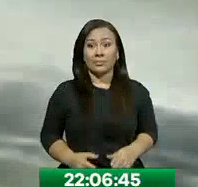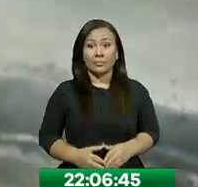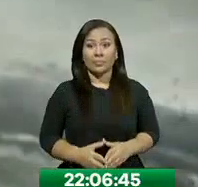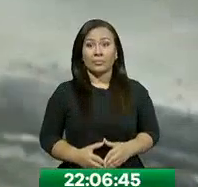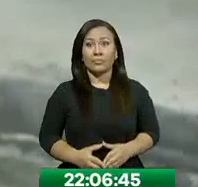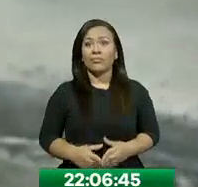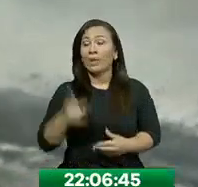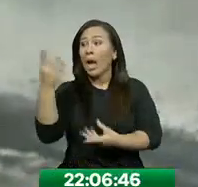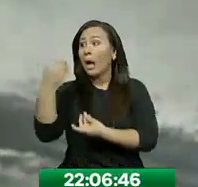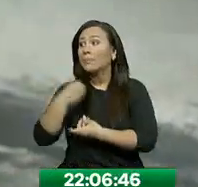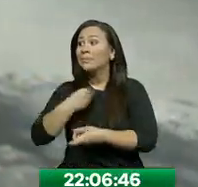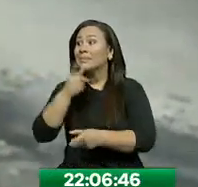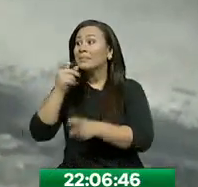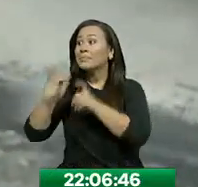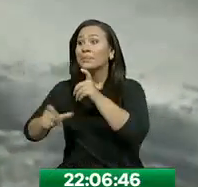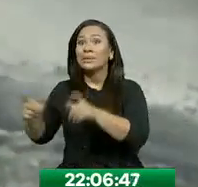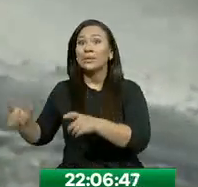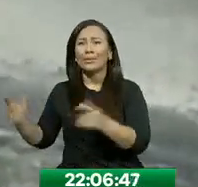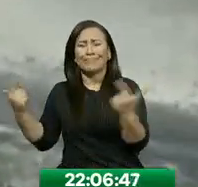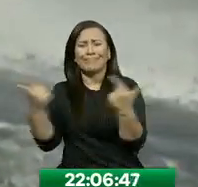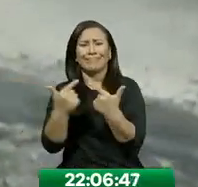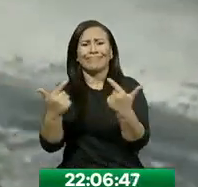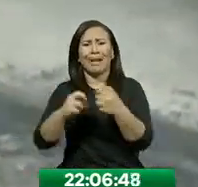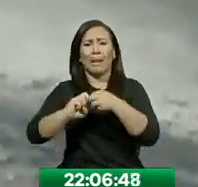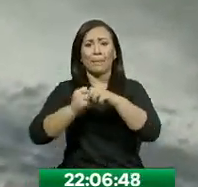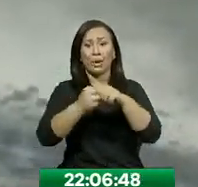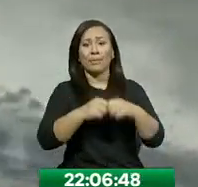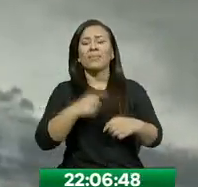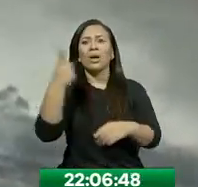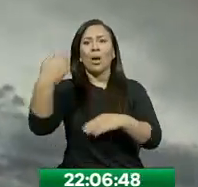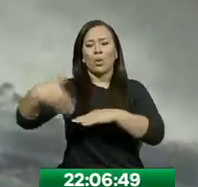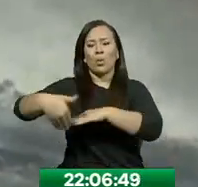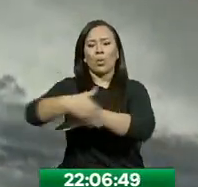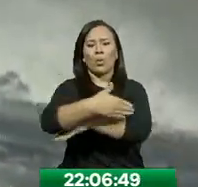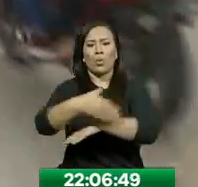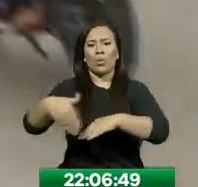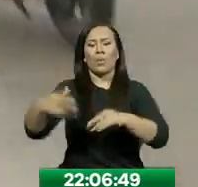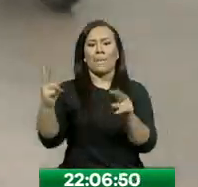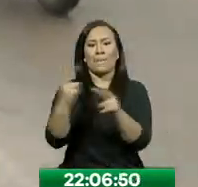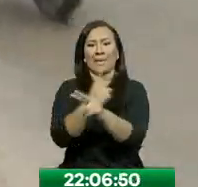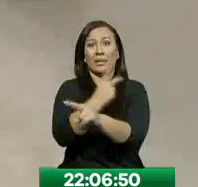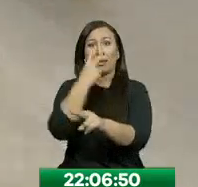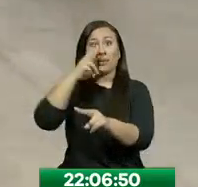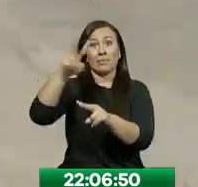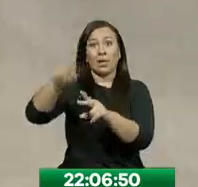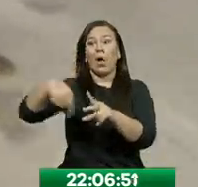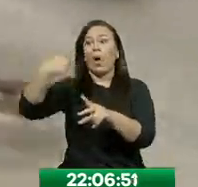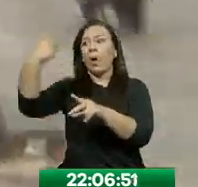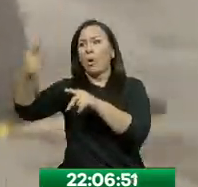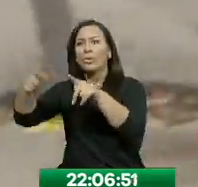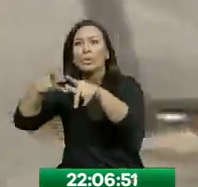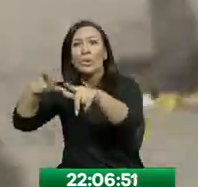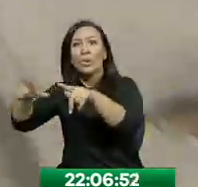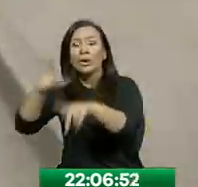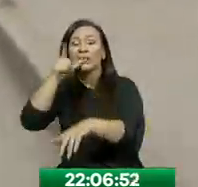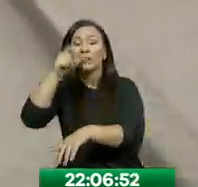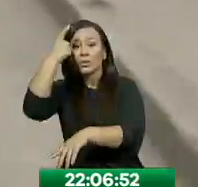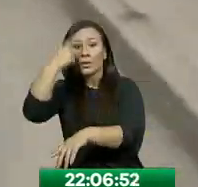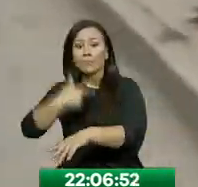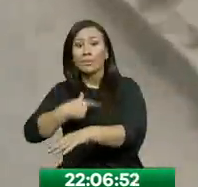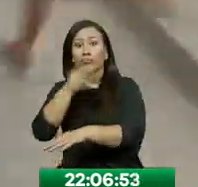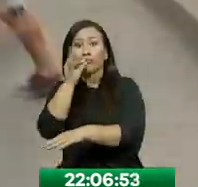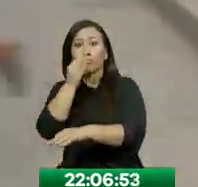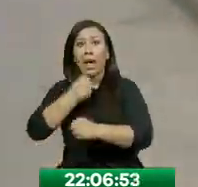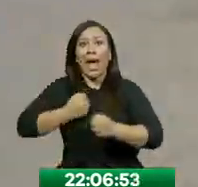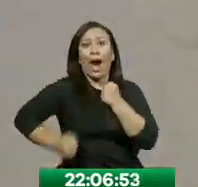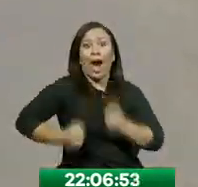Y mientras la situación se presentaba de esa manera en la conocida curva de la muerte, por otra parte, un miembro de la ATM debió correr